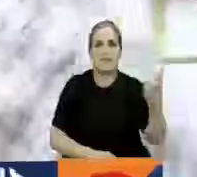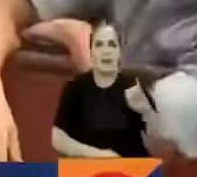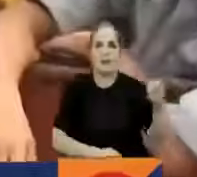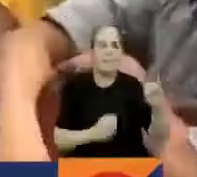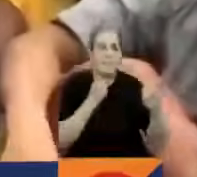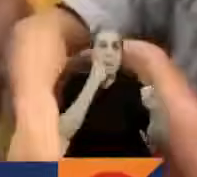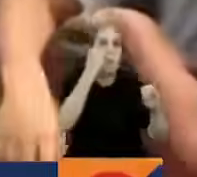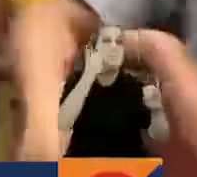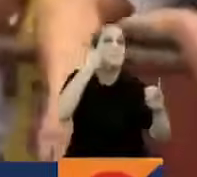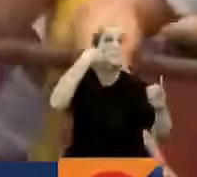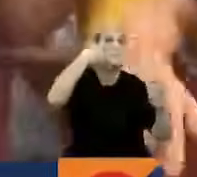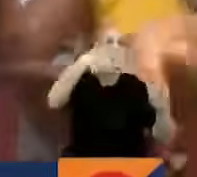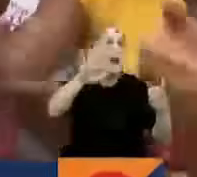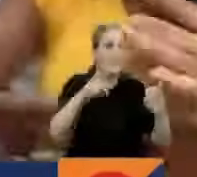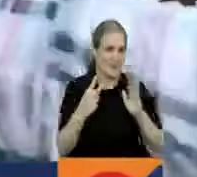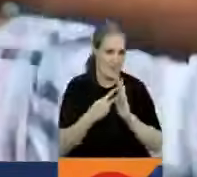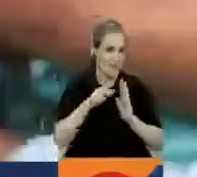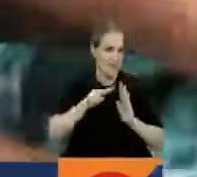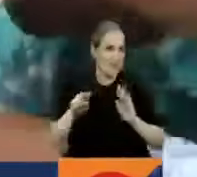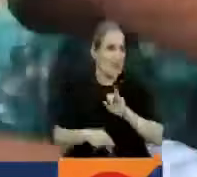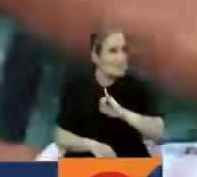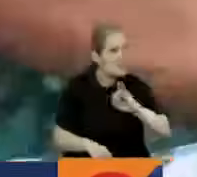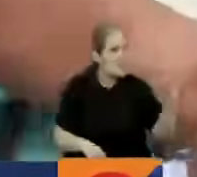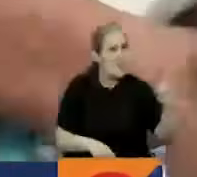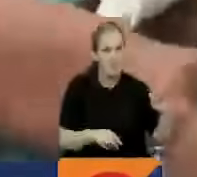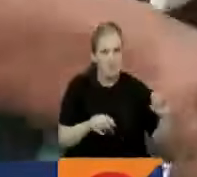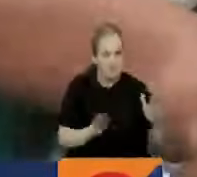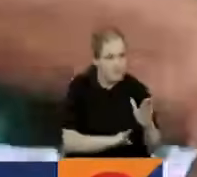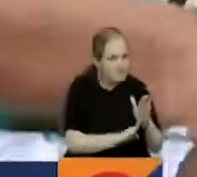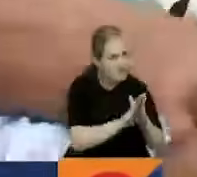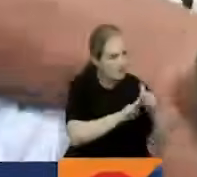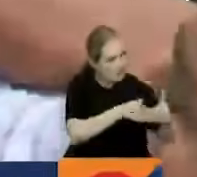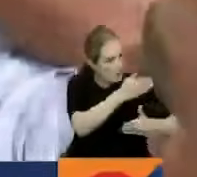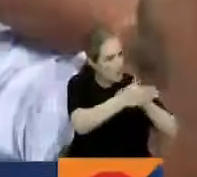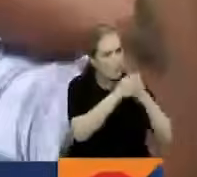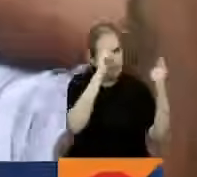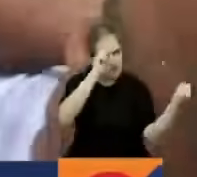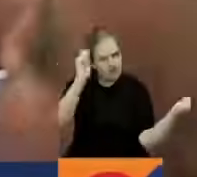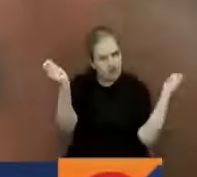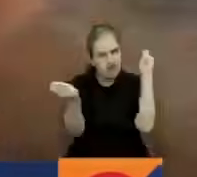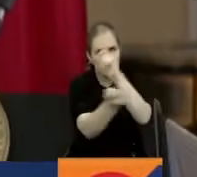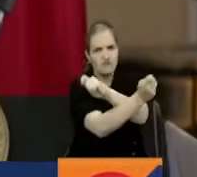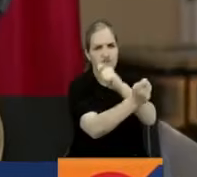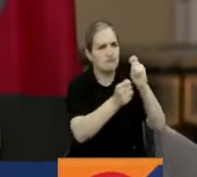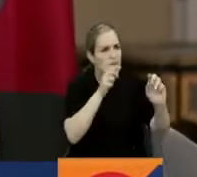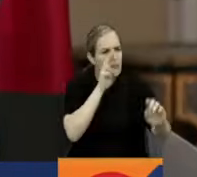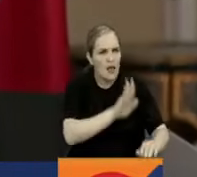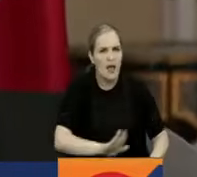gobierno progresista, un gobierno popular de transformación nacional.